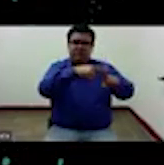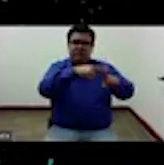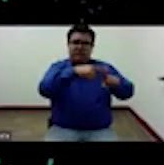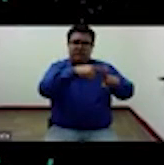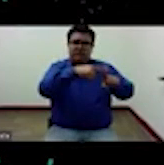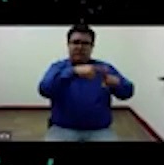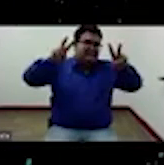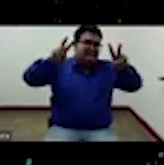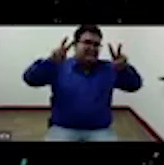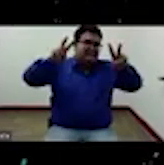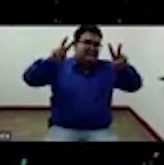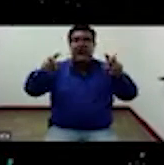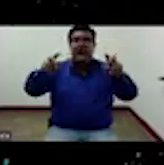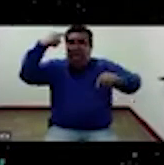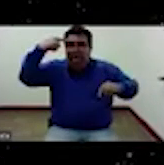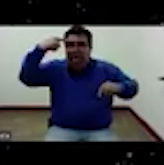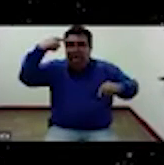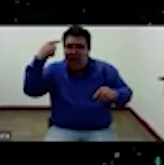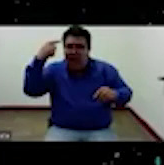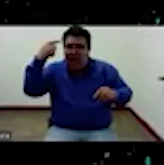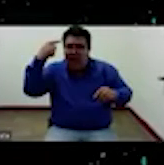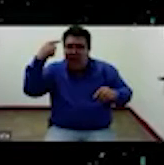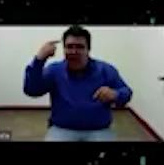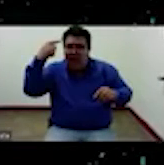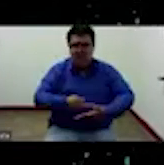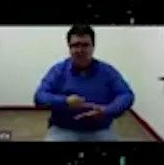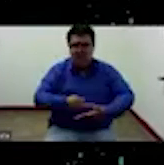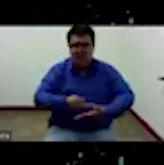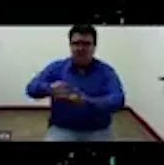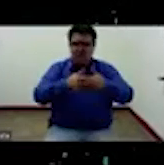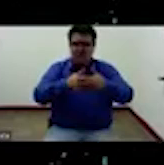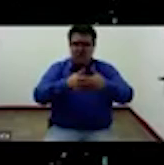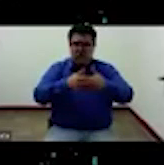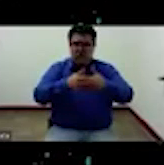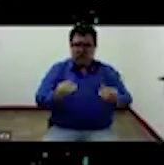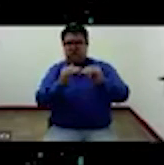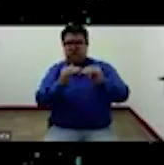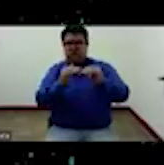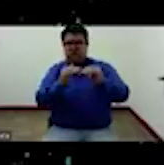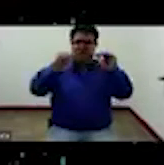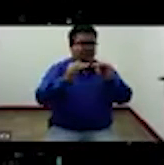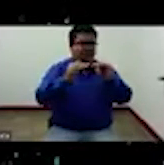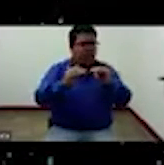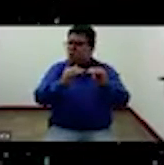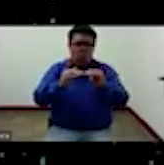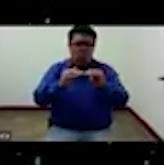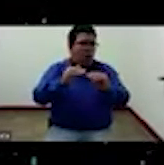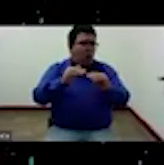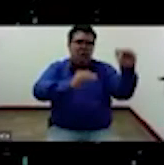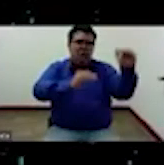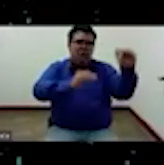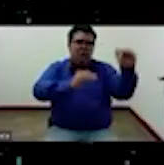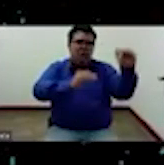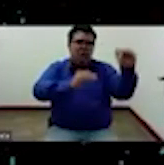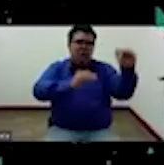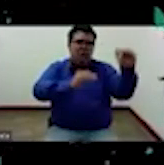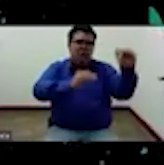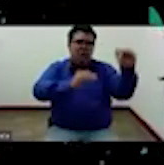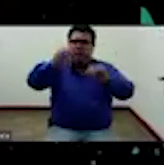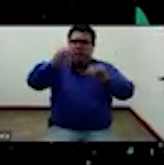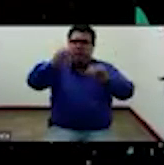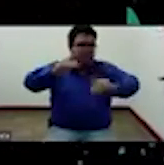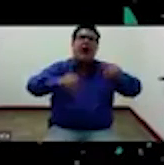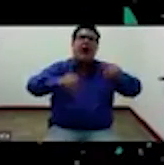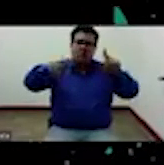y supuestamente nacemos con el mismo potencial, pero no, nacemos con escuchas diferenciadas, etc. Entonces,